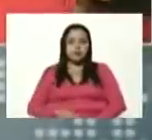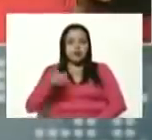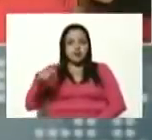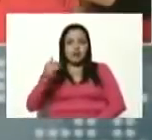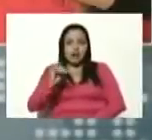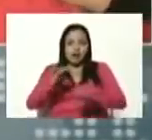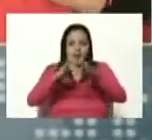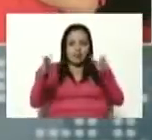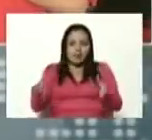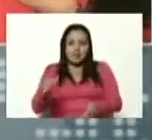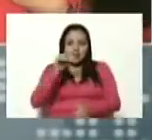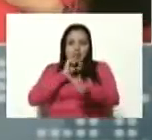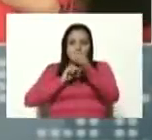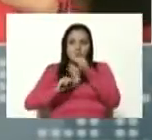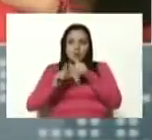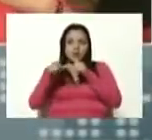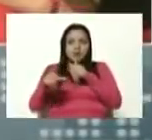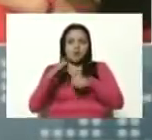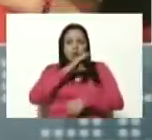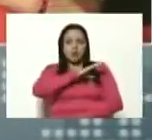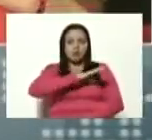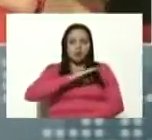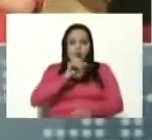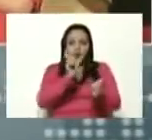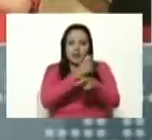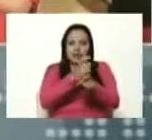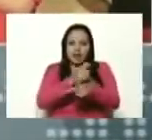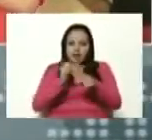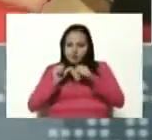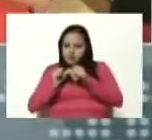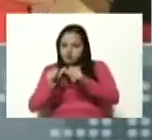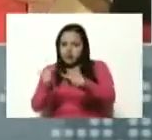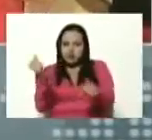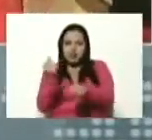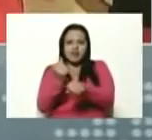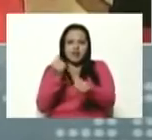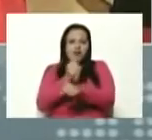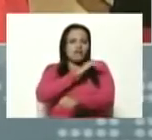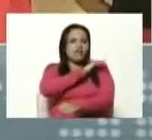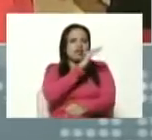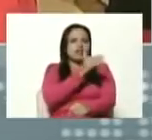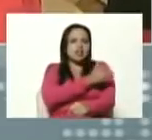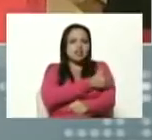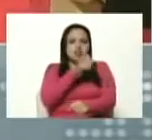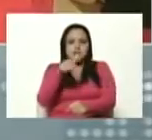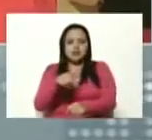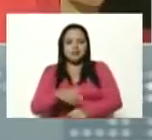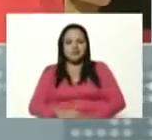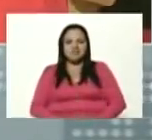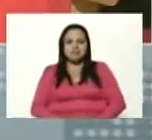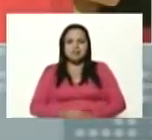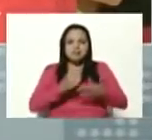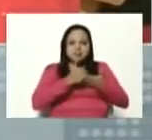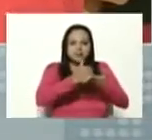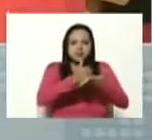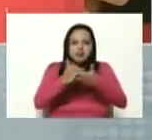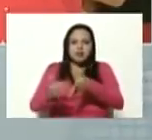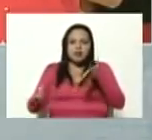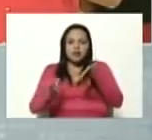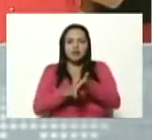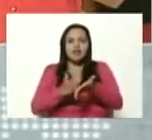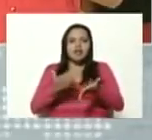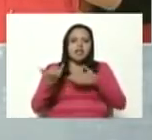y así también tiene un consejo de gas que venimos trabajándolo para fortalecer que el trámite entre nuestra